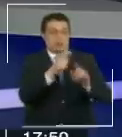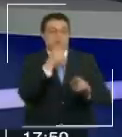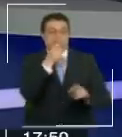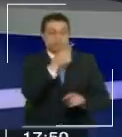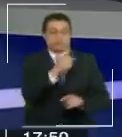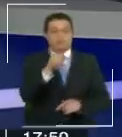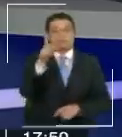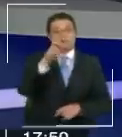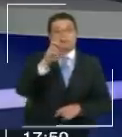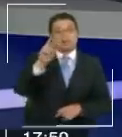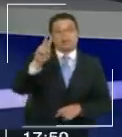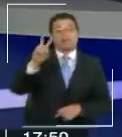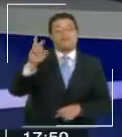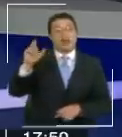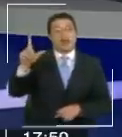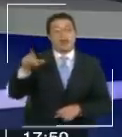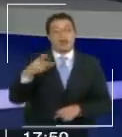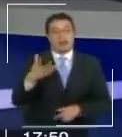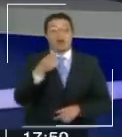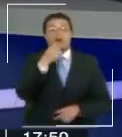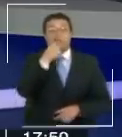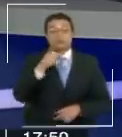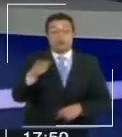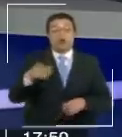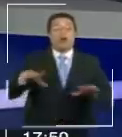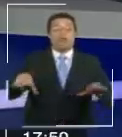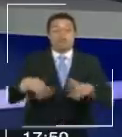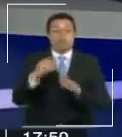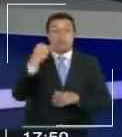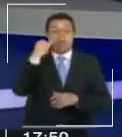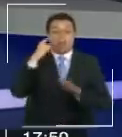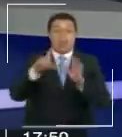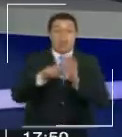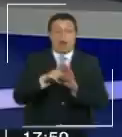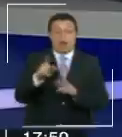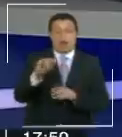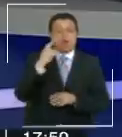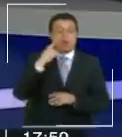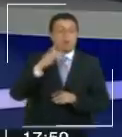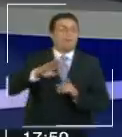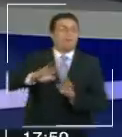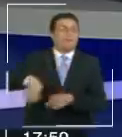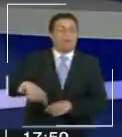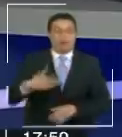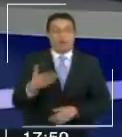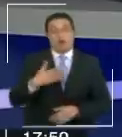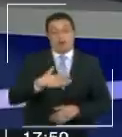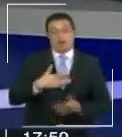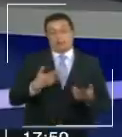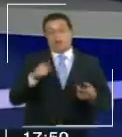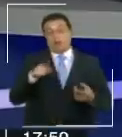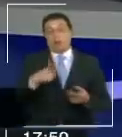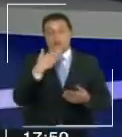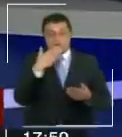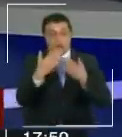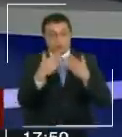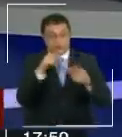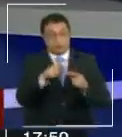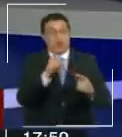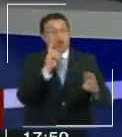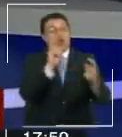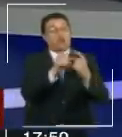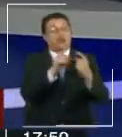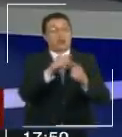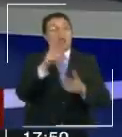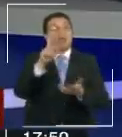CERVEL, al que acusa de actuar en forma ilegal y arbitraria. Queremos conversar al respecto, para eso tomamos contacto con